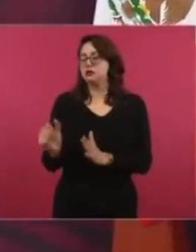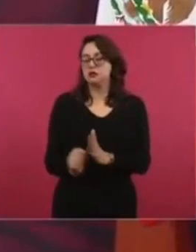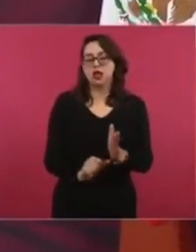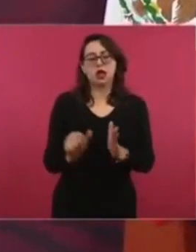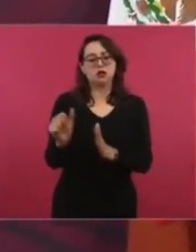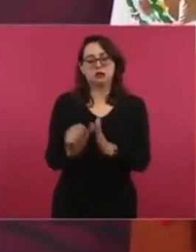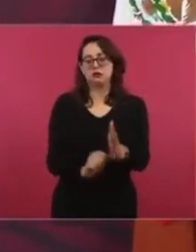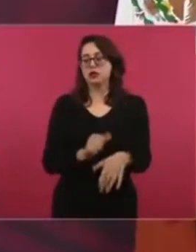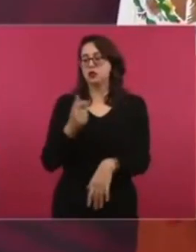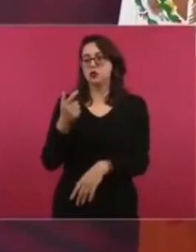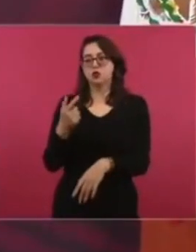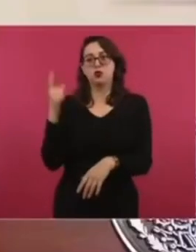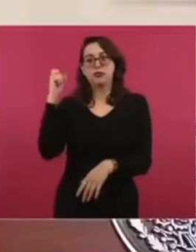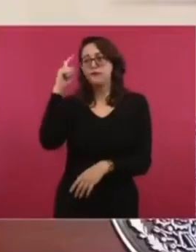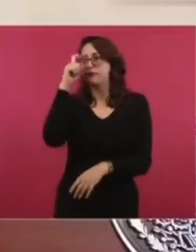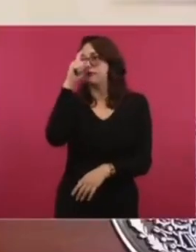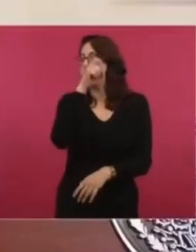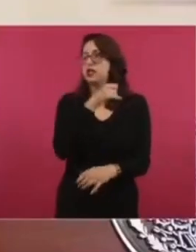este